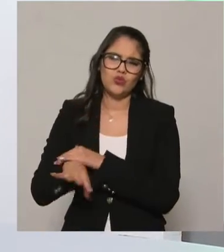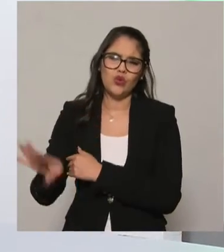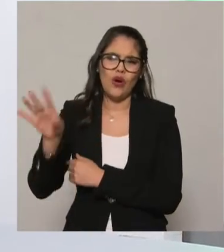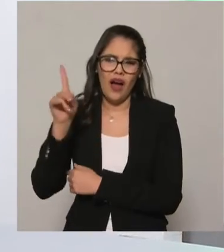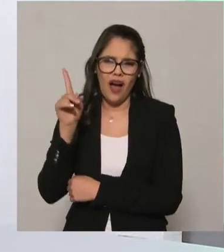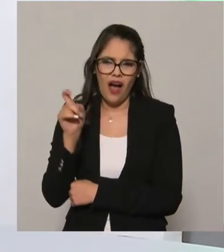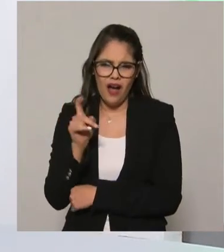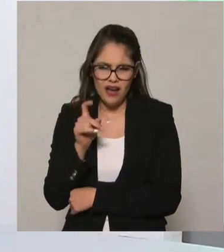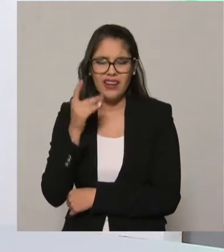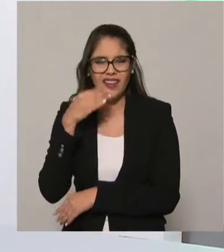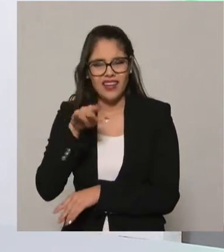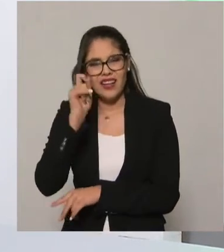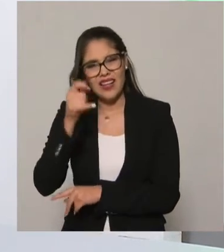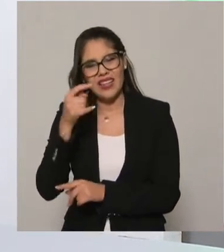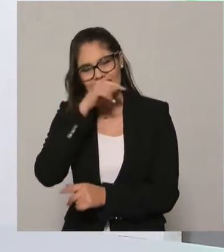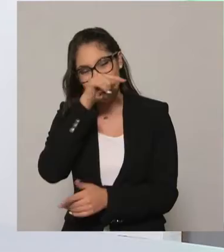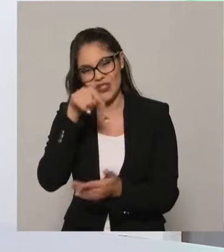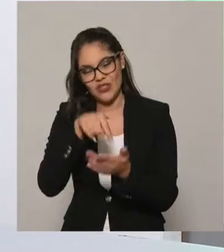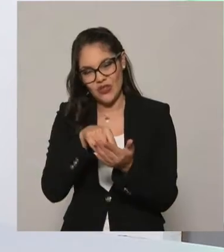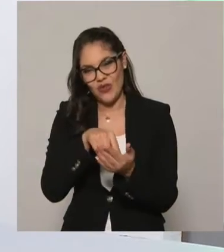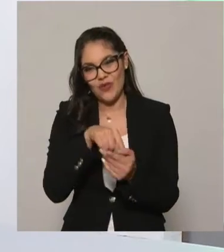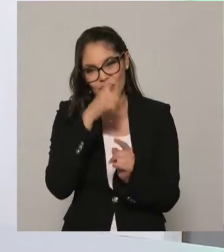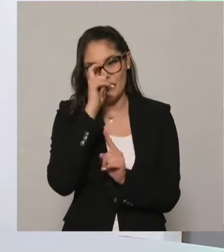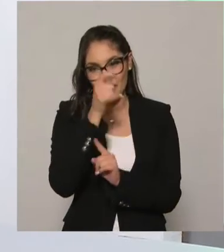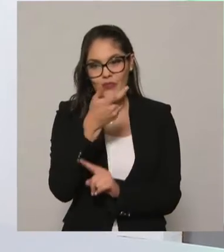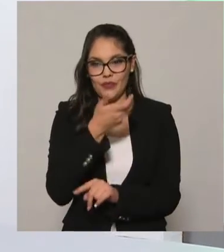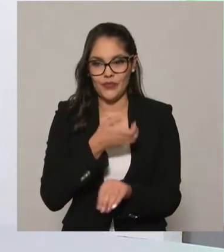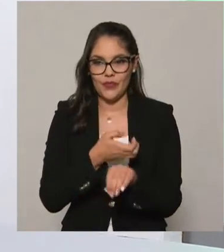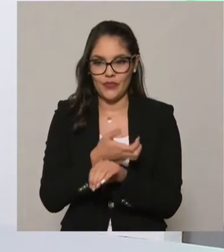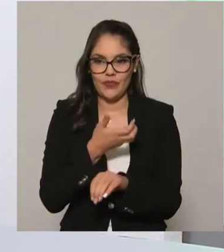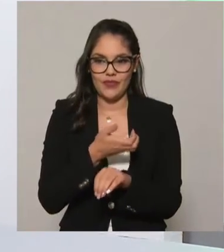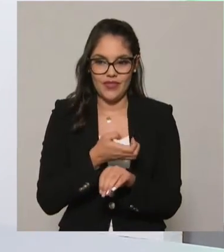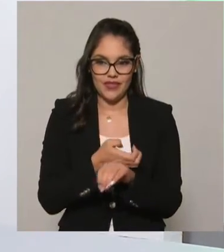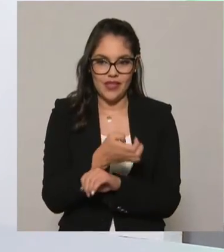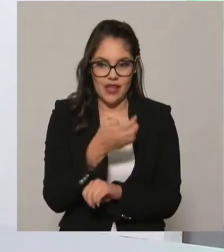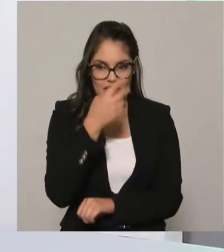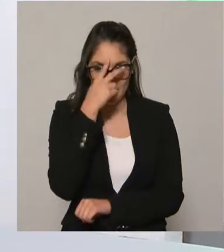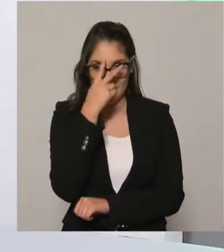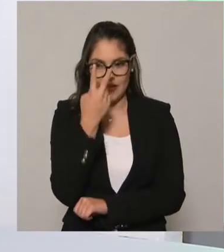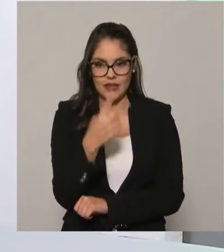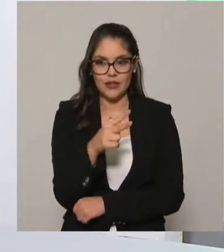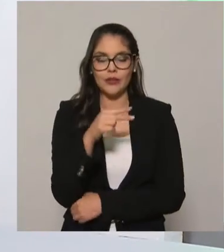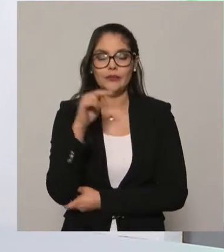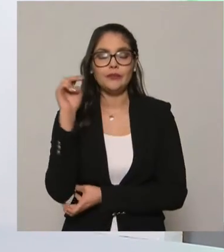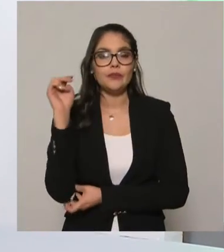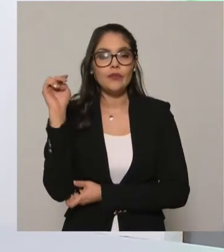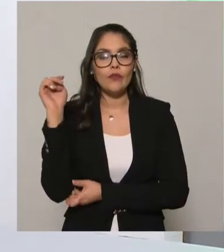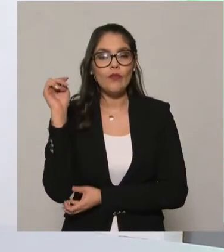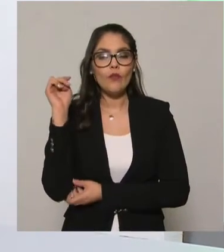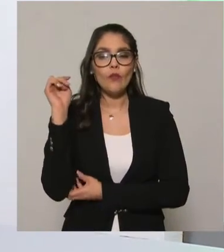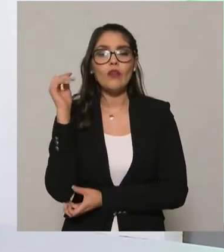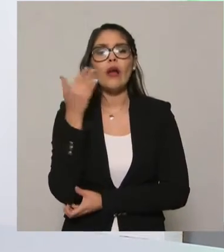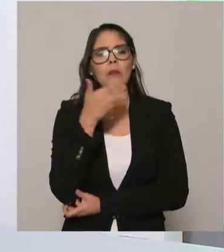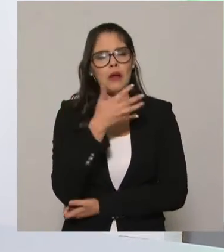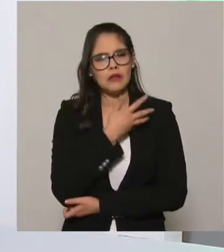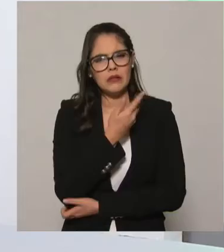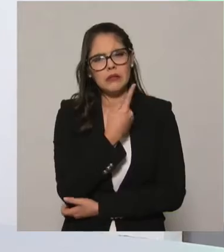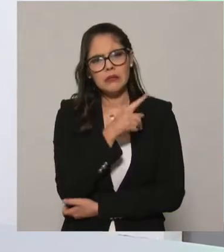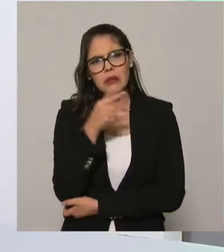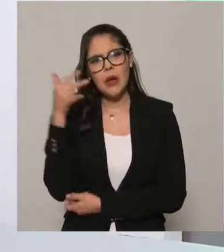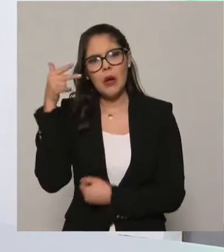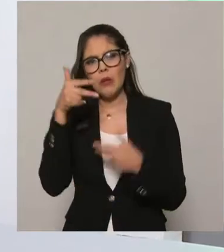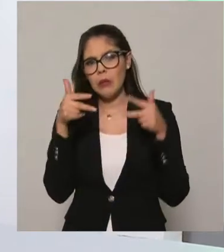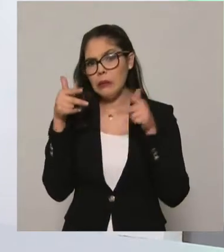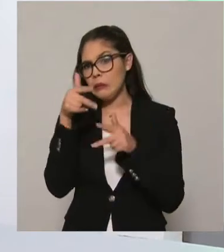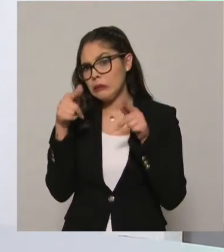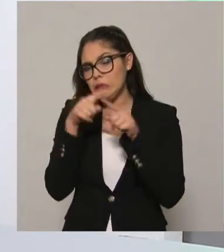importante para toda esta zona central del Valle de México. Platicarte aquí que estamos varios medios de comunicación esperando que arribe el presidente